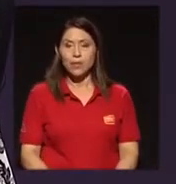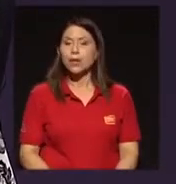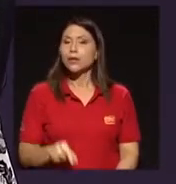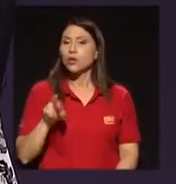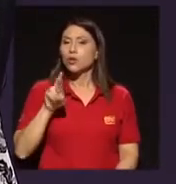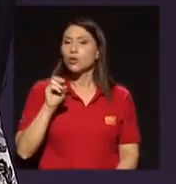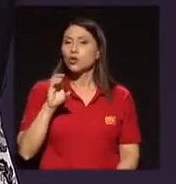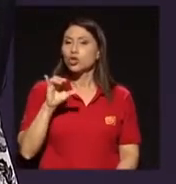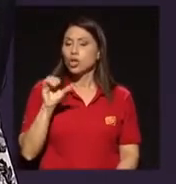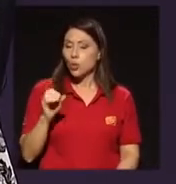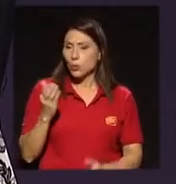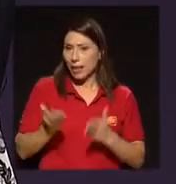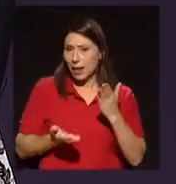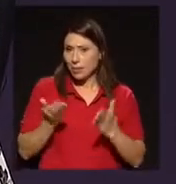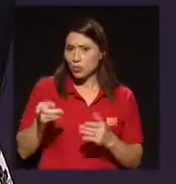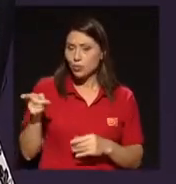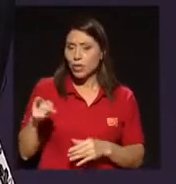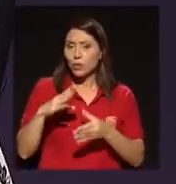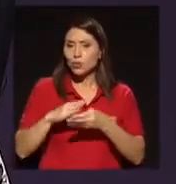comenta